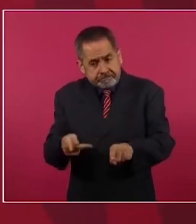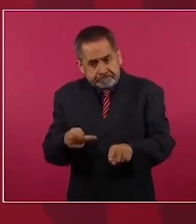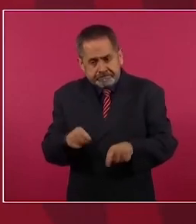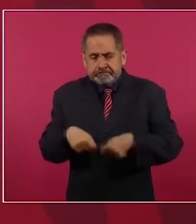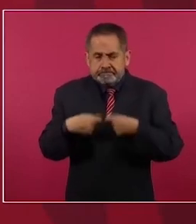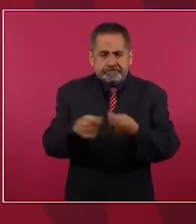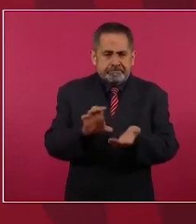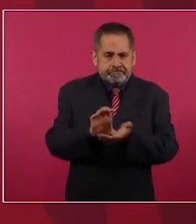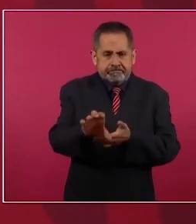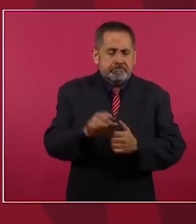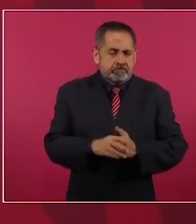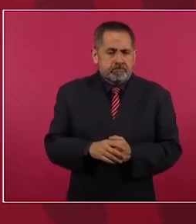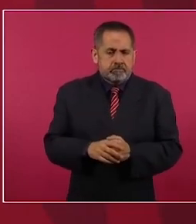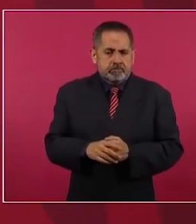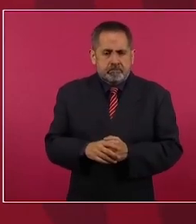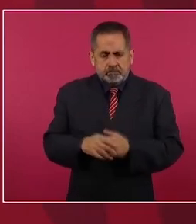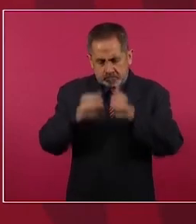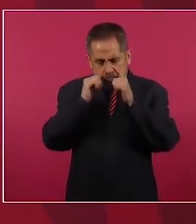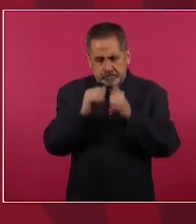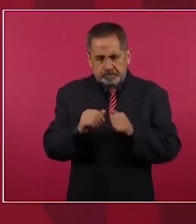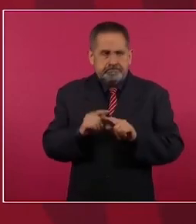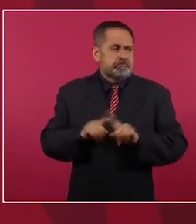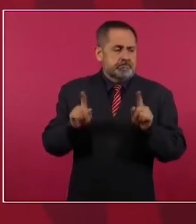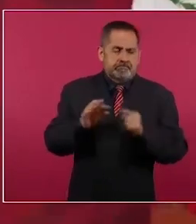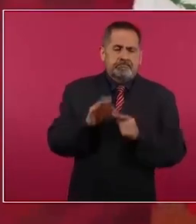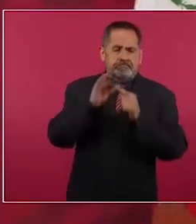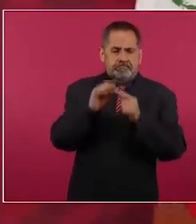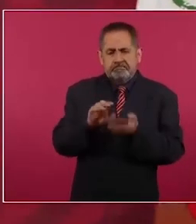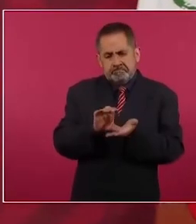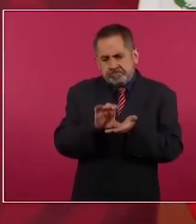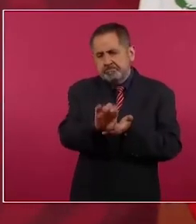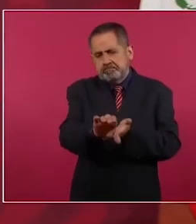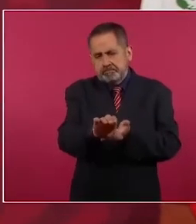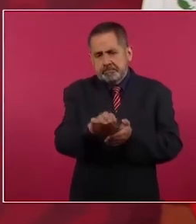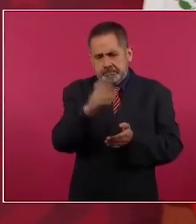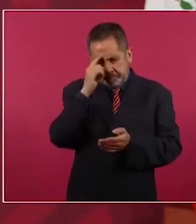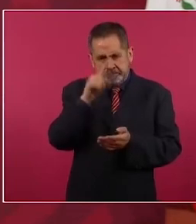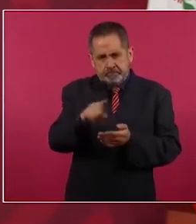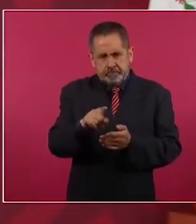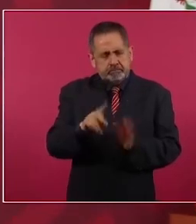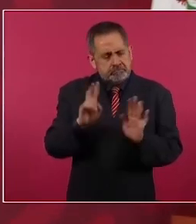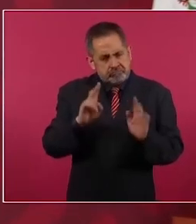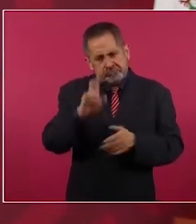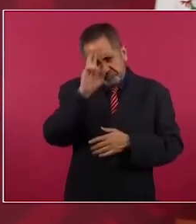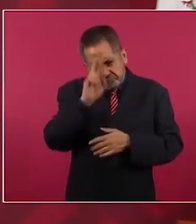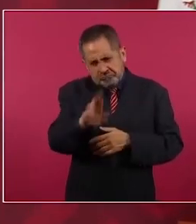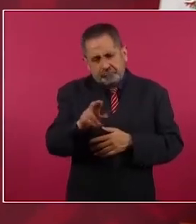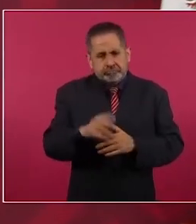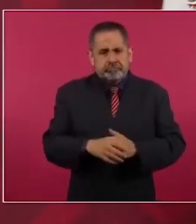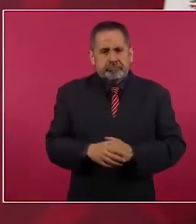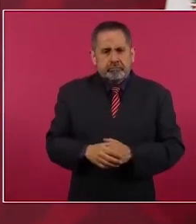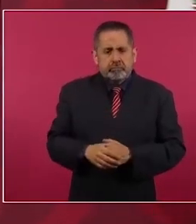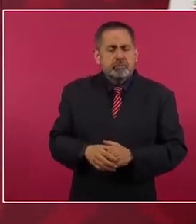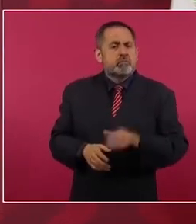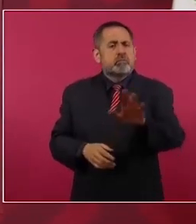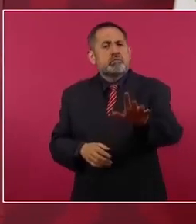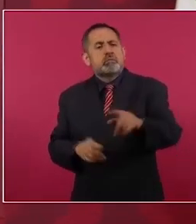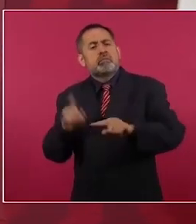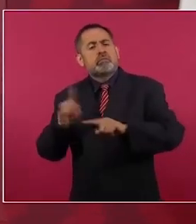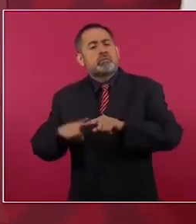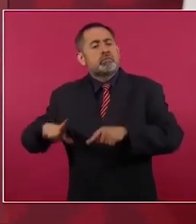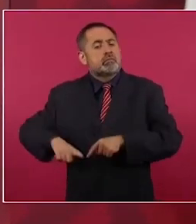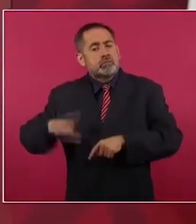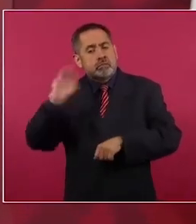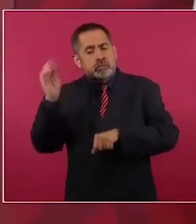se va a dar un trato muy especial, como lo merecen. ¿Esa indemnización la cubre el